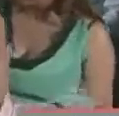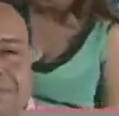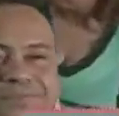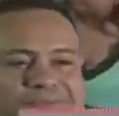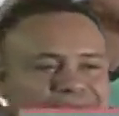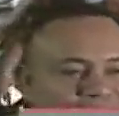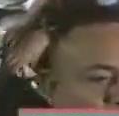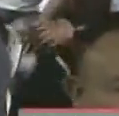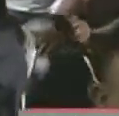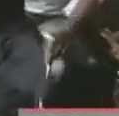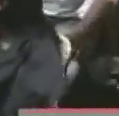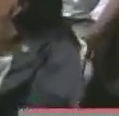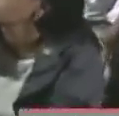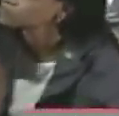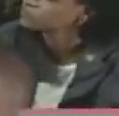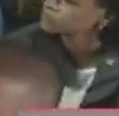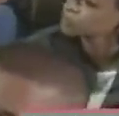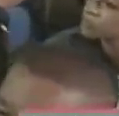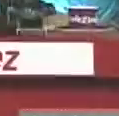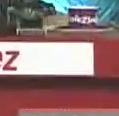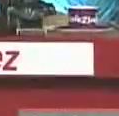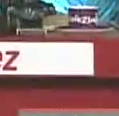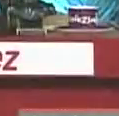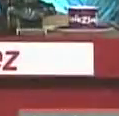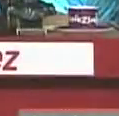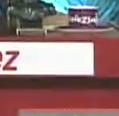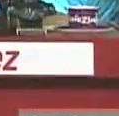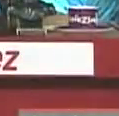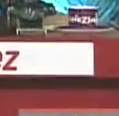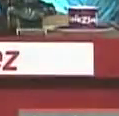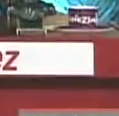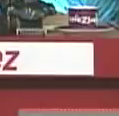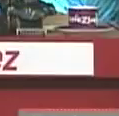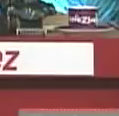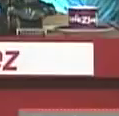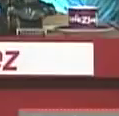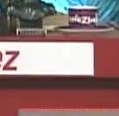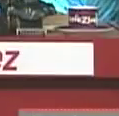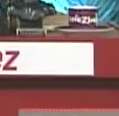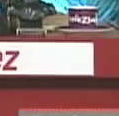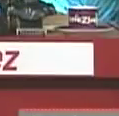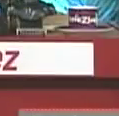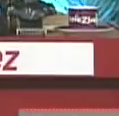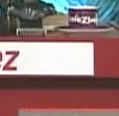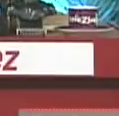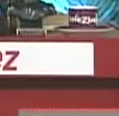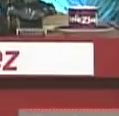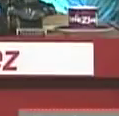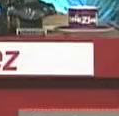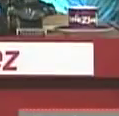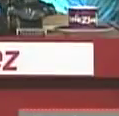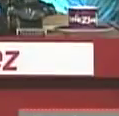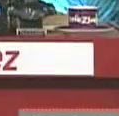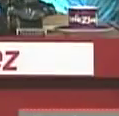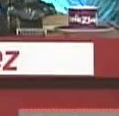chavistas y las chavistas. Sigo leyendo algunas cosas interesantes de esta nota.